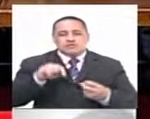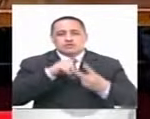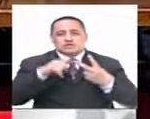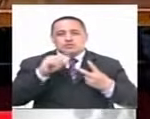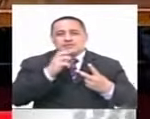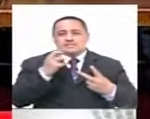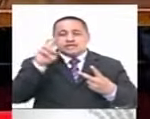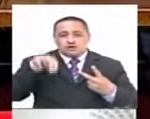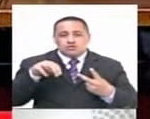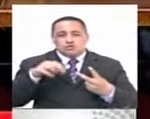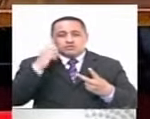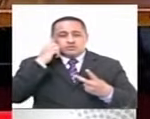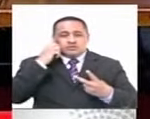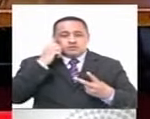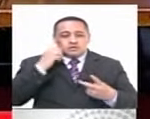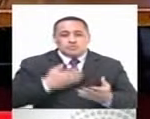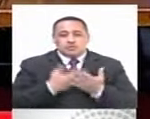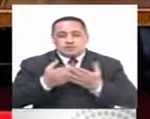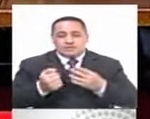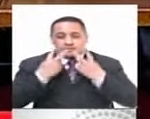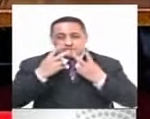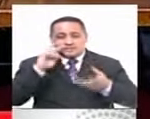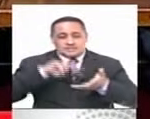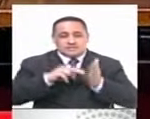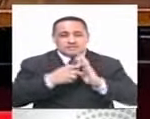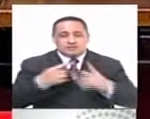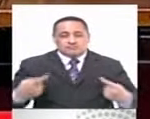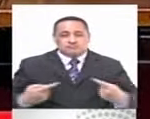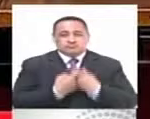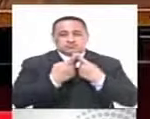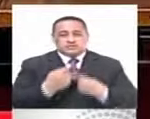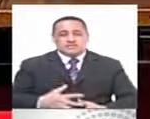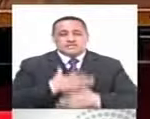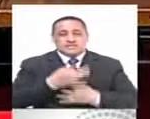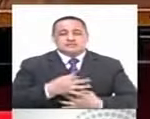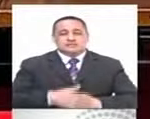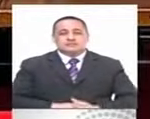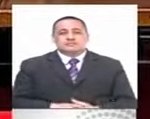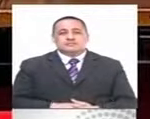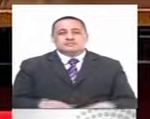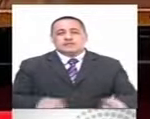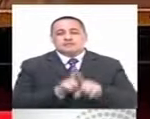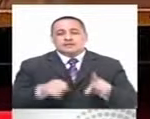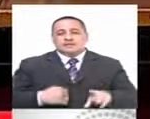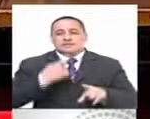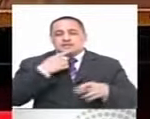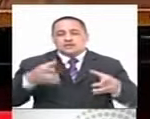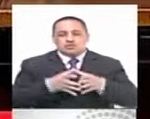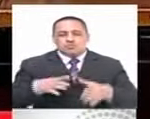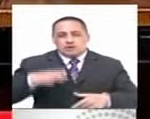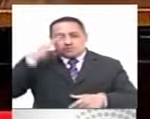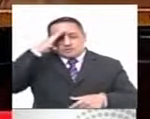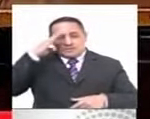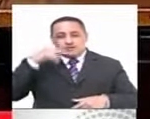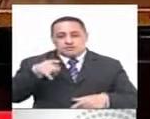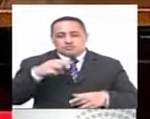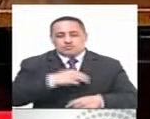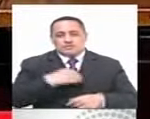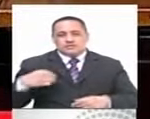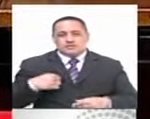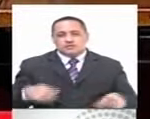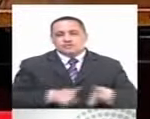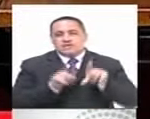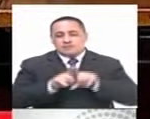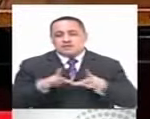Cerrón. ¿Podría considerarse eso conflicto de intereses? Al estar la policía a cargo del Mininter,